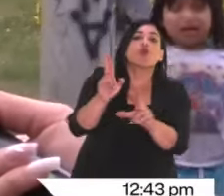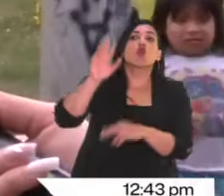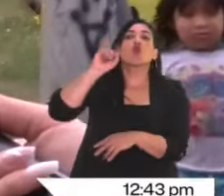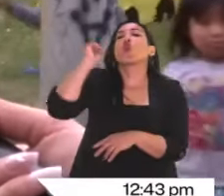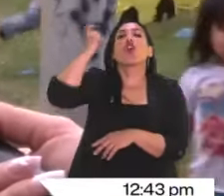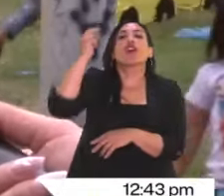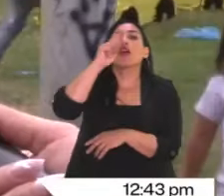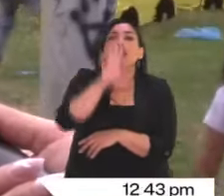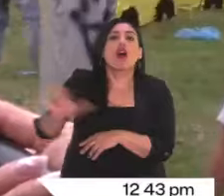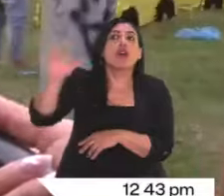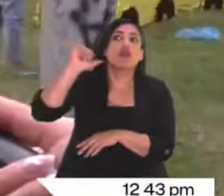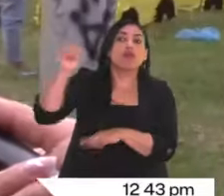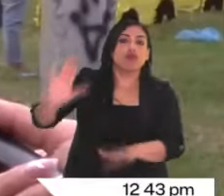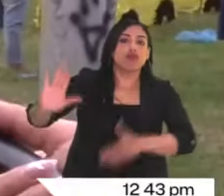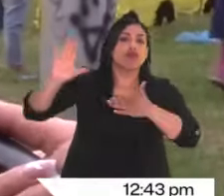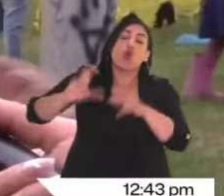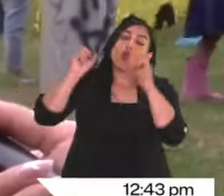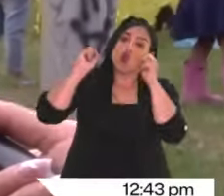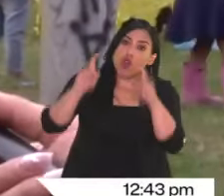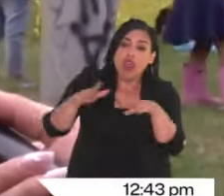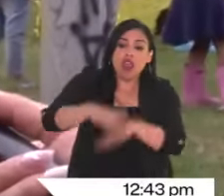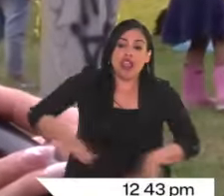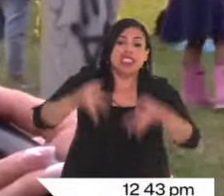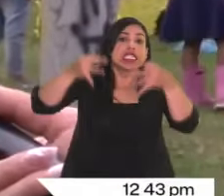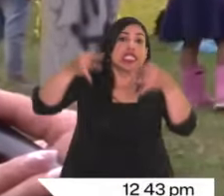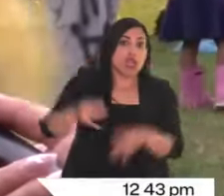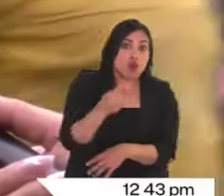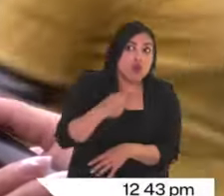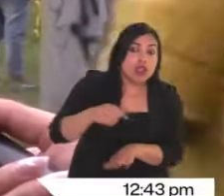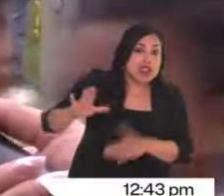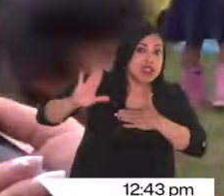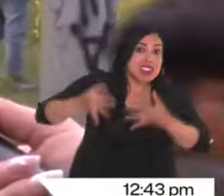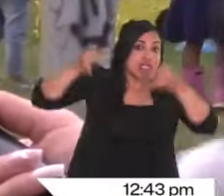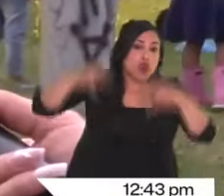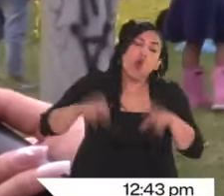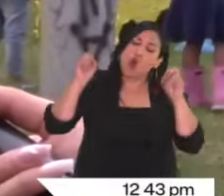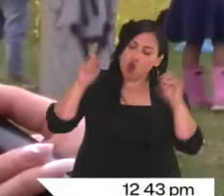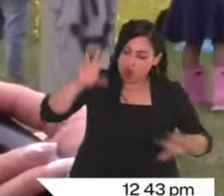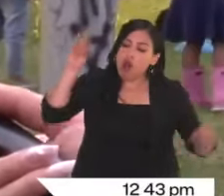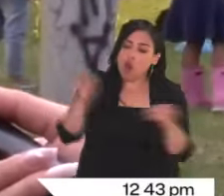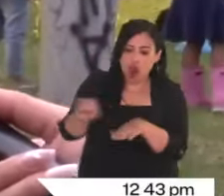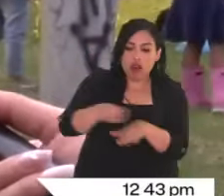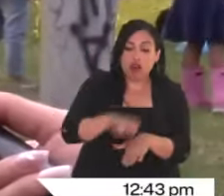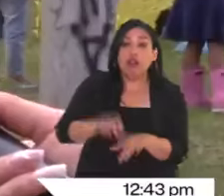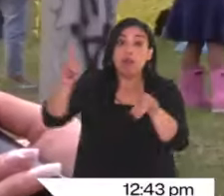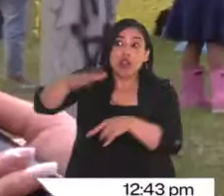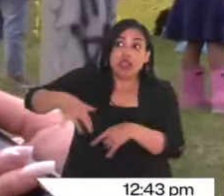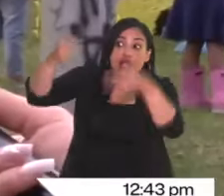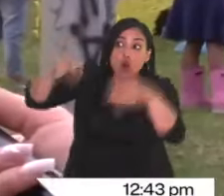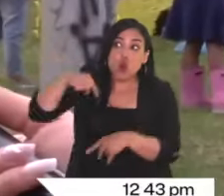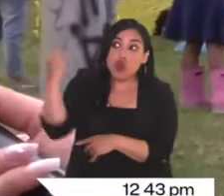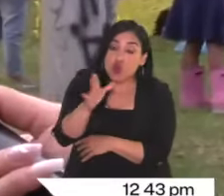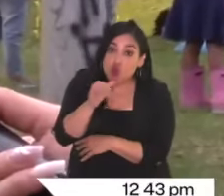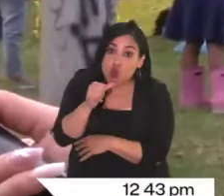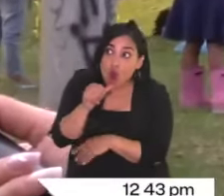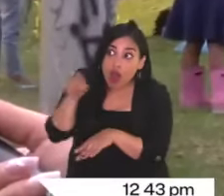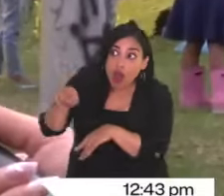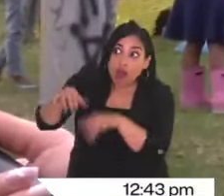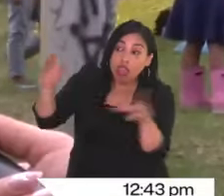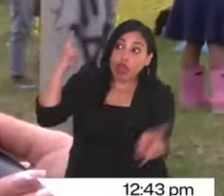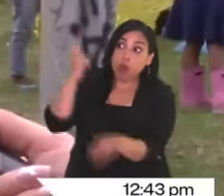nacionales que comprometen que van a entregar la seguridad, así vamos a retornar. Si no entregan la seguridad,